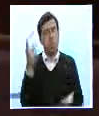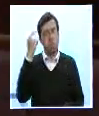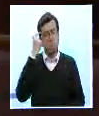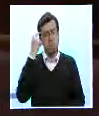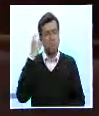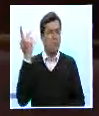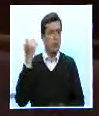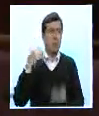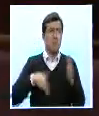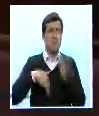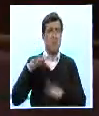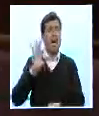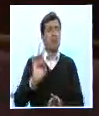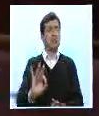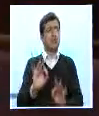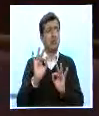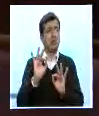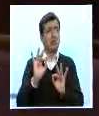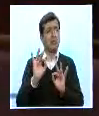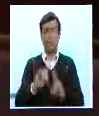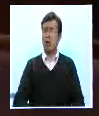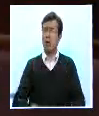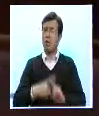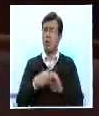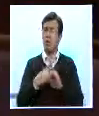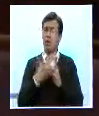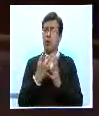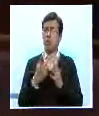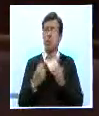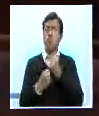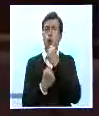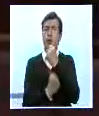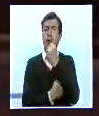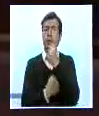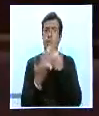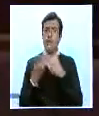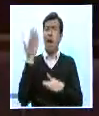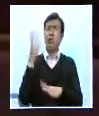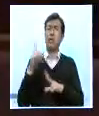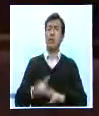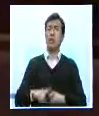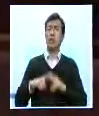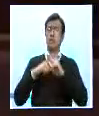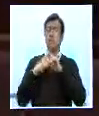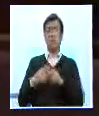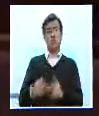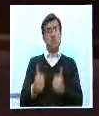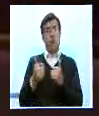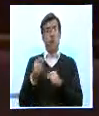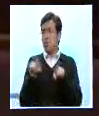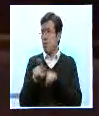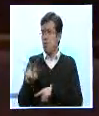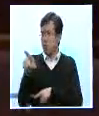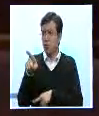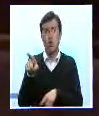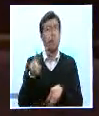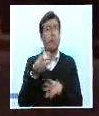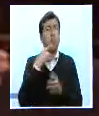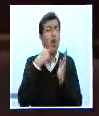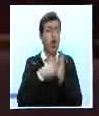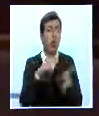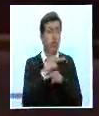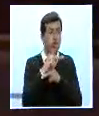más óptimo que se tiene que empezar sobre todo a fortalecer porque ya ha empezado a darse como sé muy bien lo dice conjuntamente